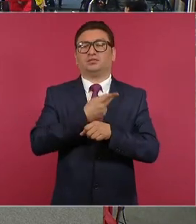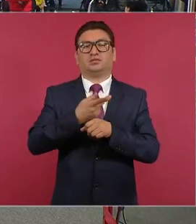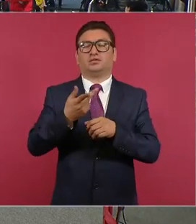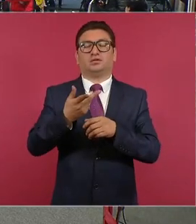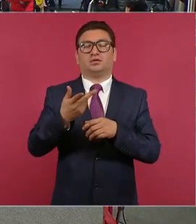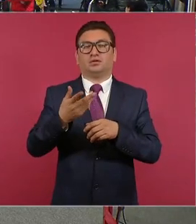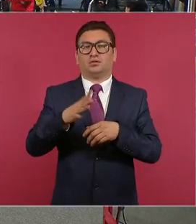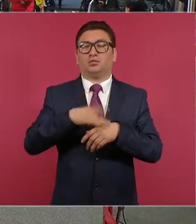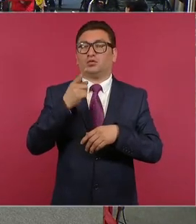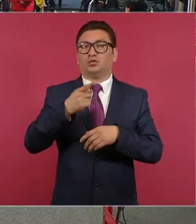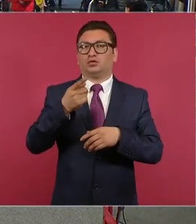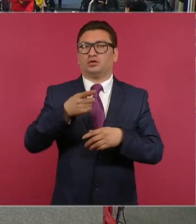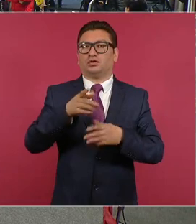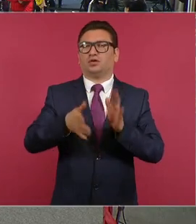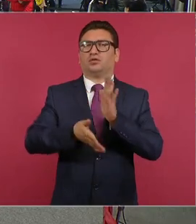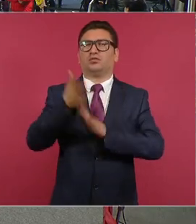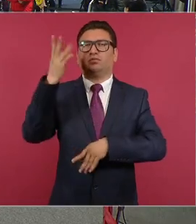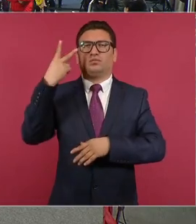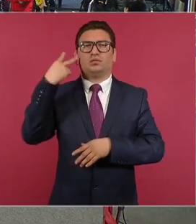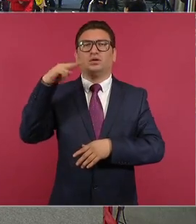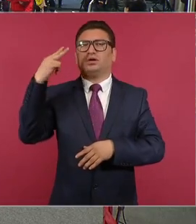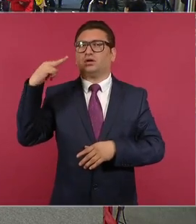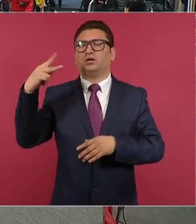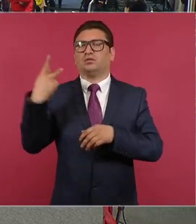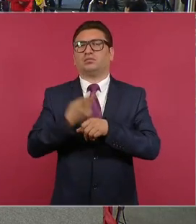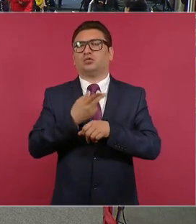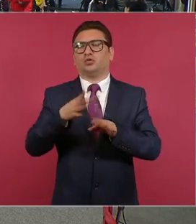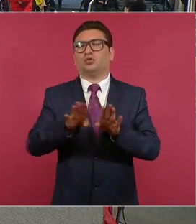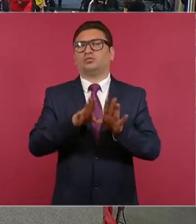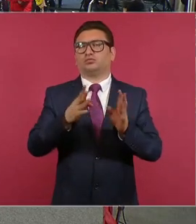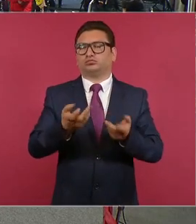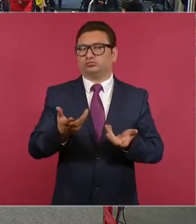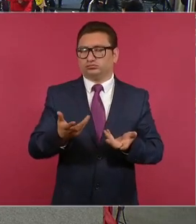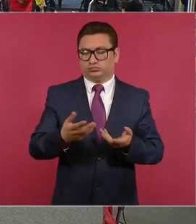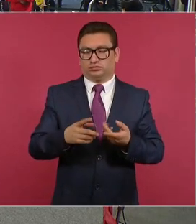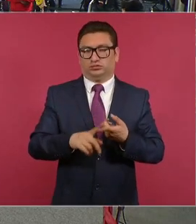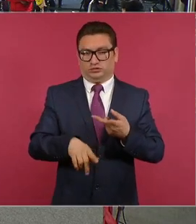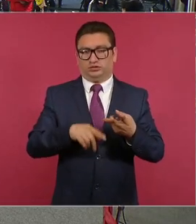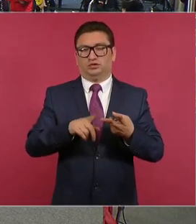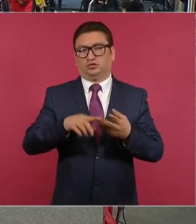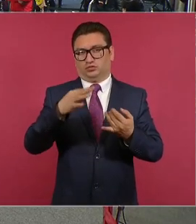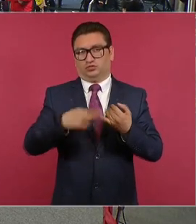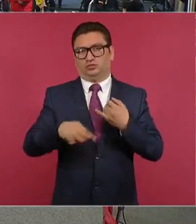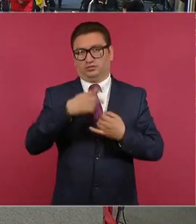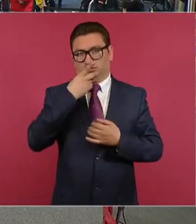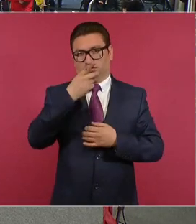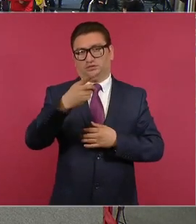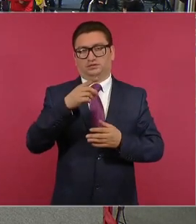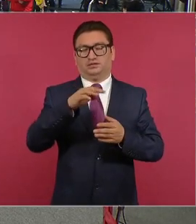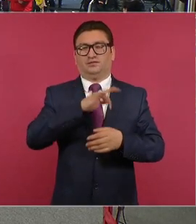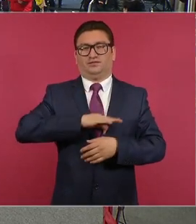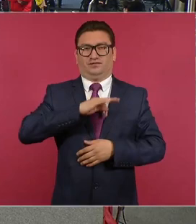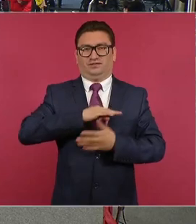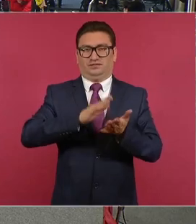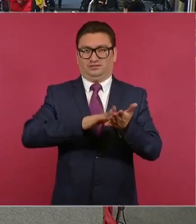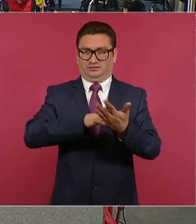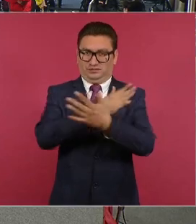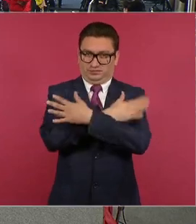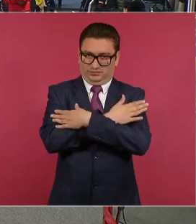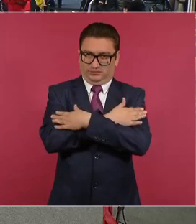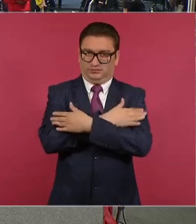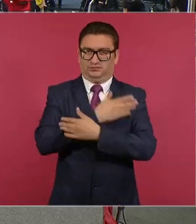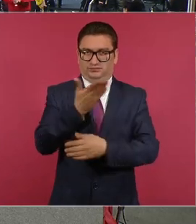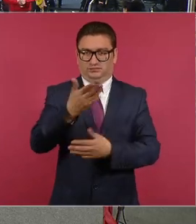acuerdos llegó. Y ya por último, aprovechar el micrófono para felicitarle y mandarles de aquí un fuerte abrazo. Muchas